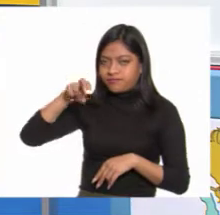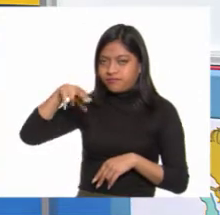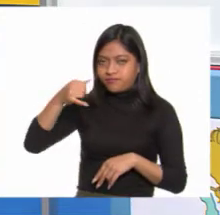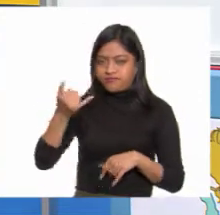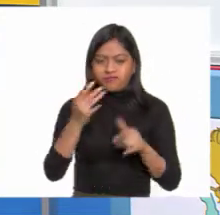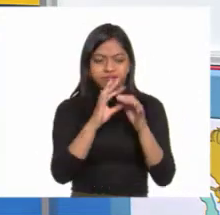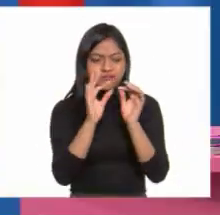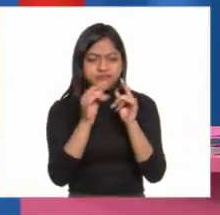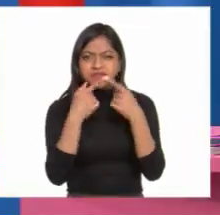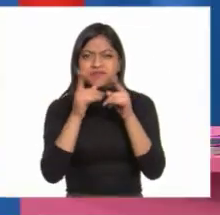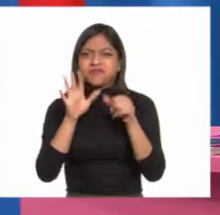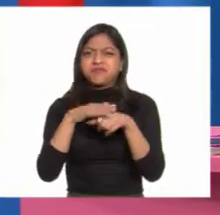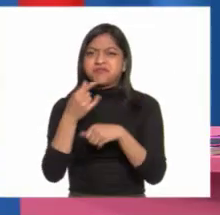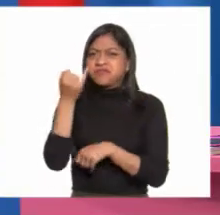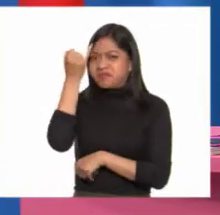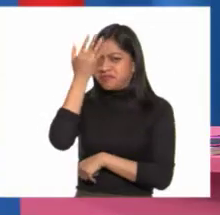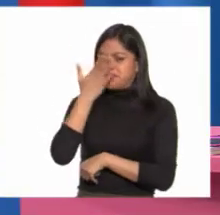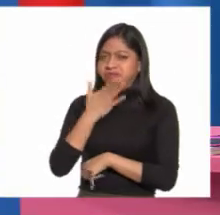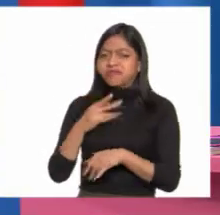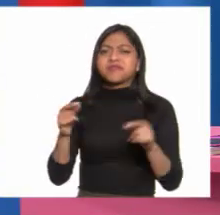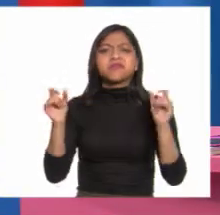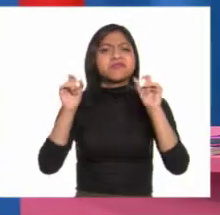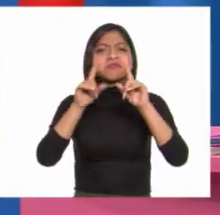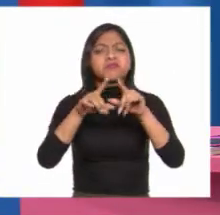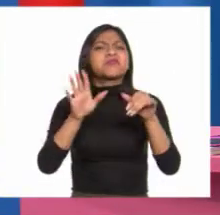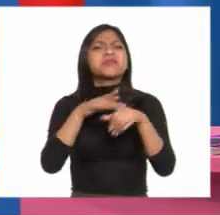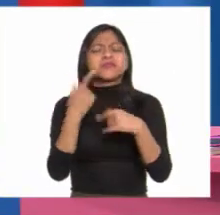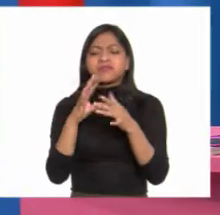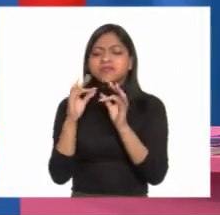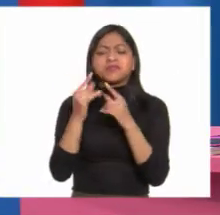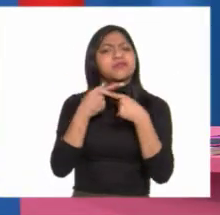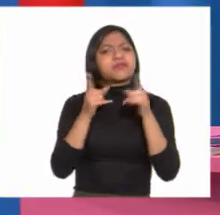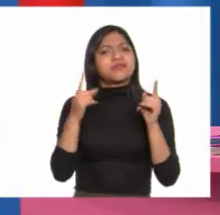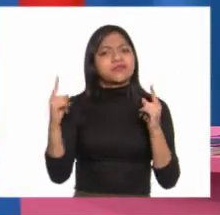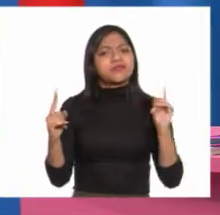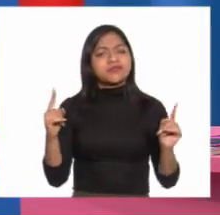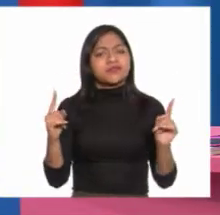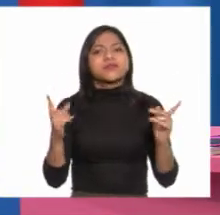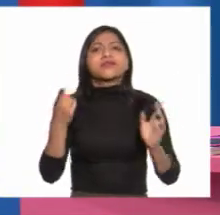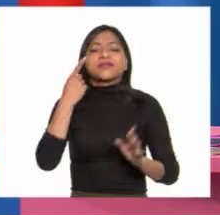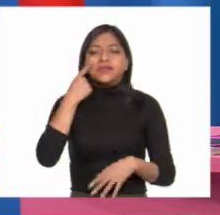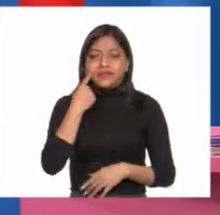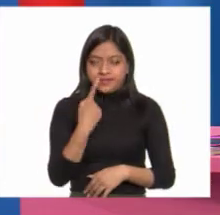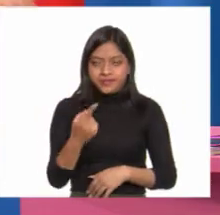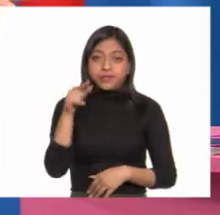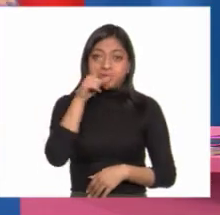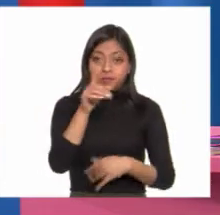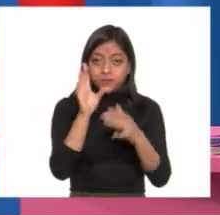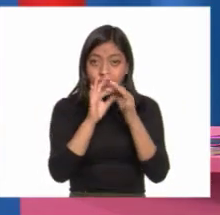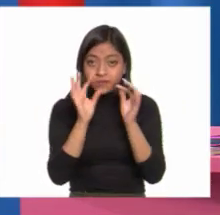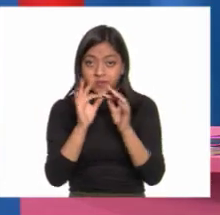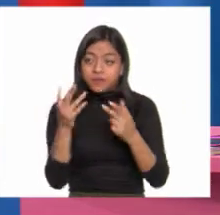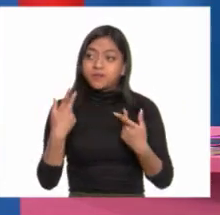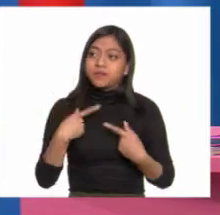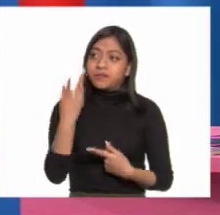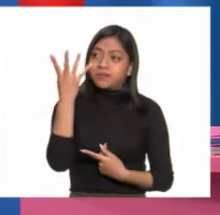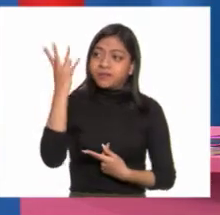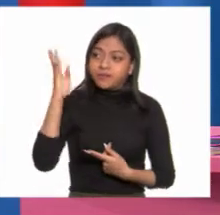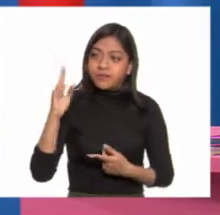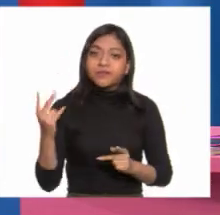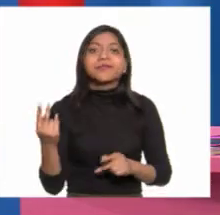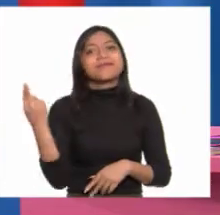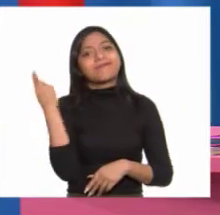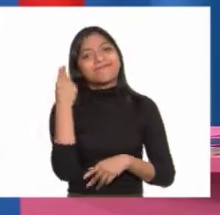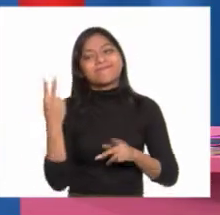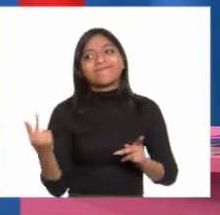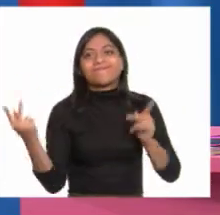imagen? Pienso que aunque sea la misma imagen, si la descripción se realiza para distinto tipo de público,